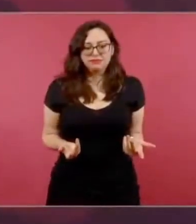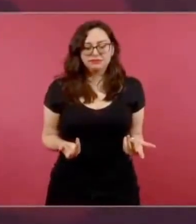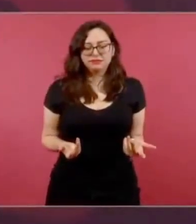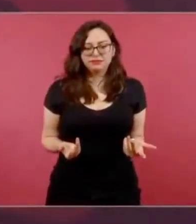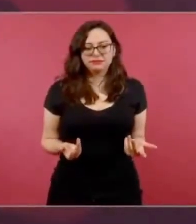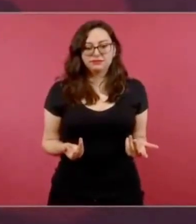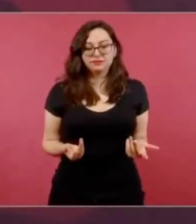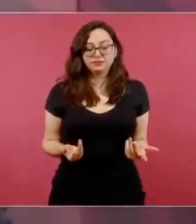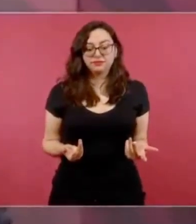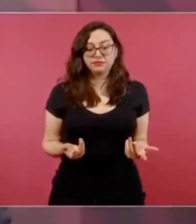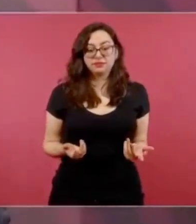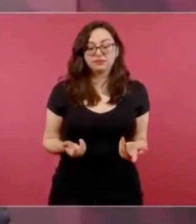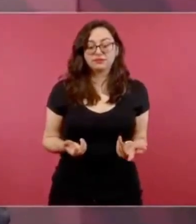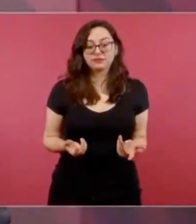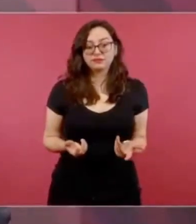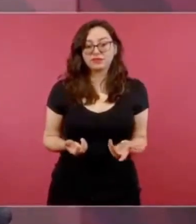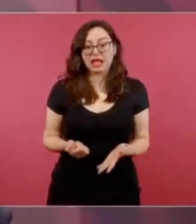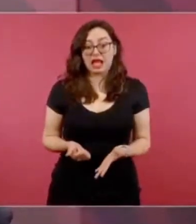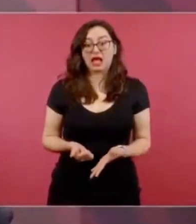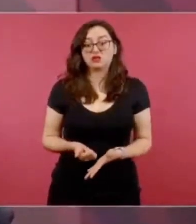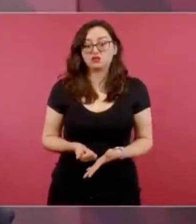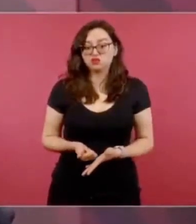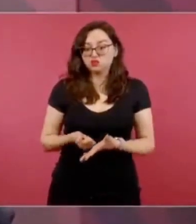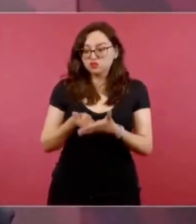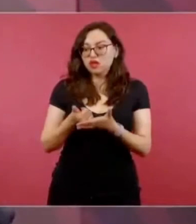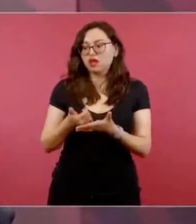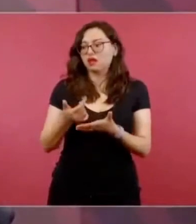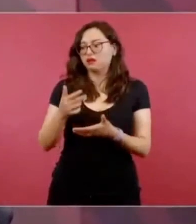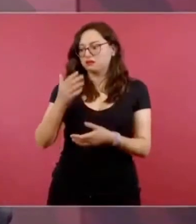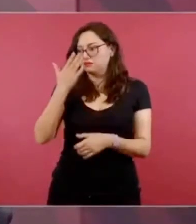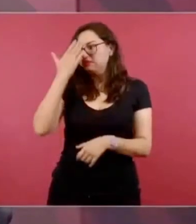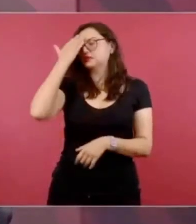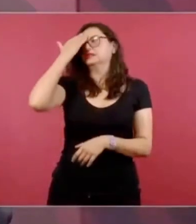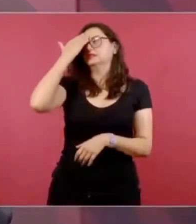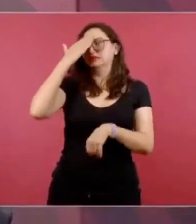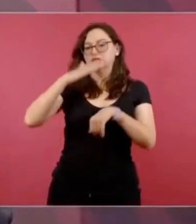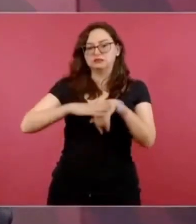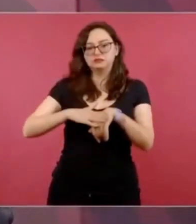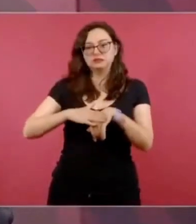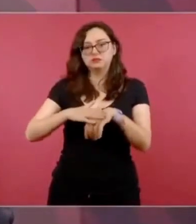que nos enseña que no debe haber esclavitud,